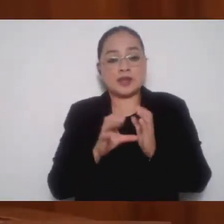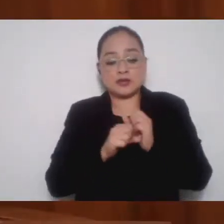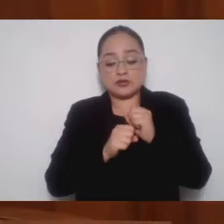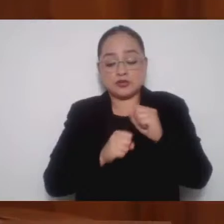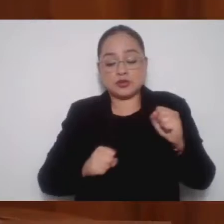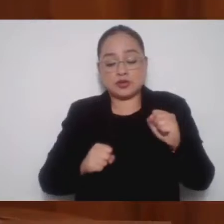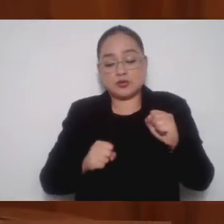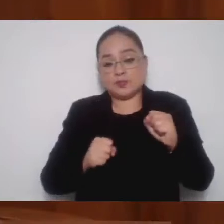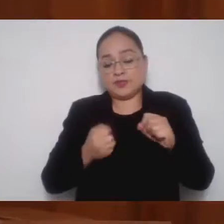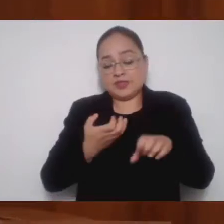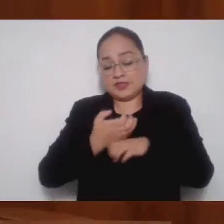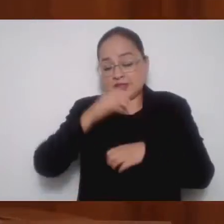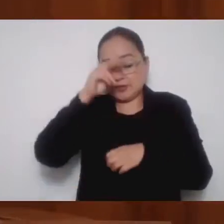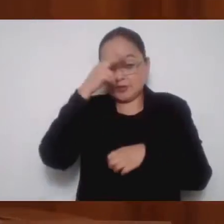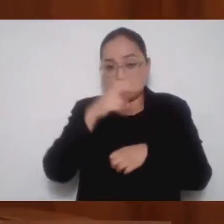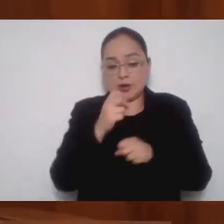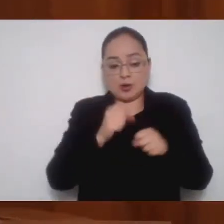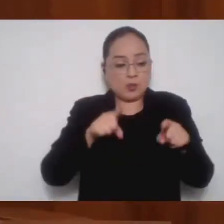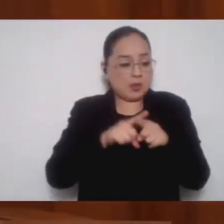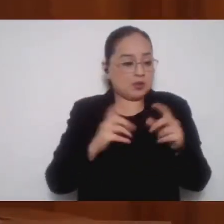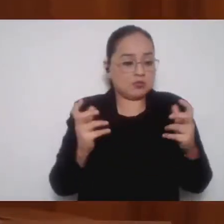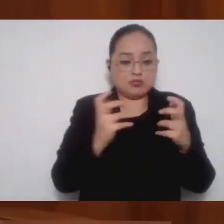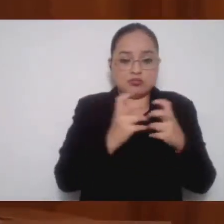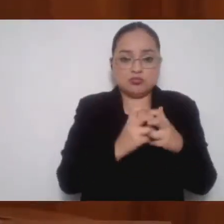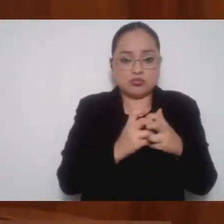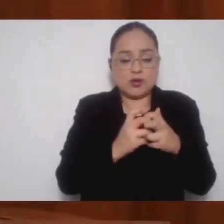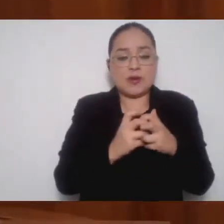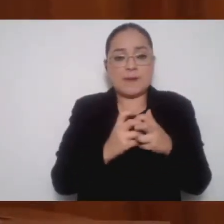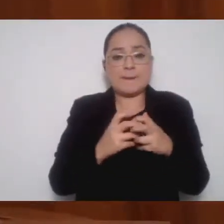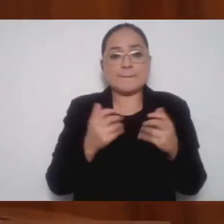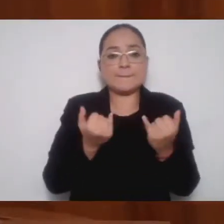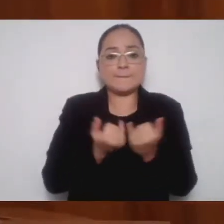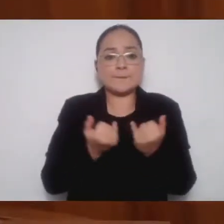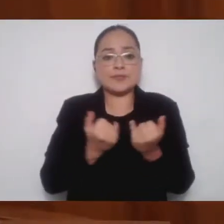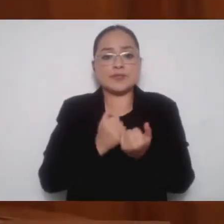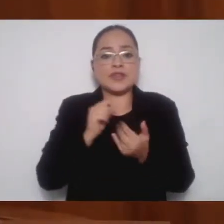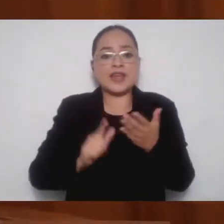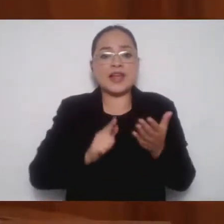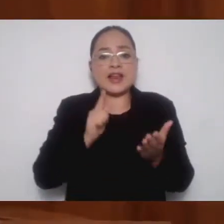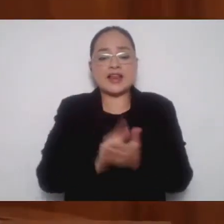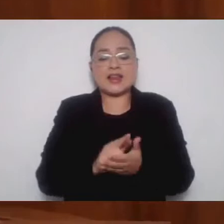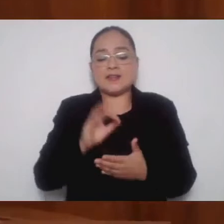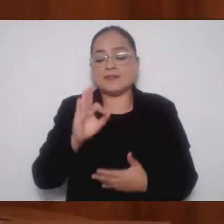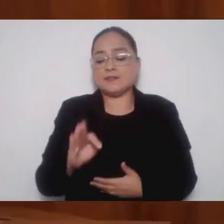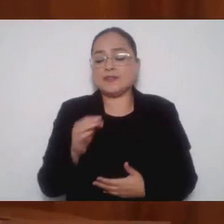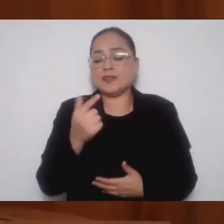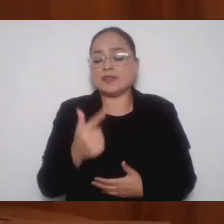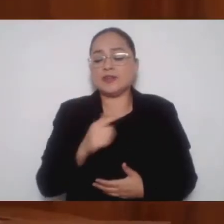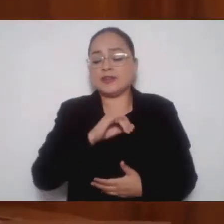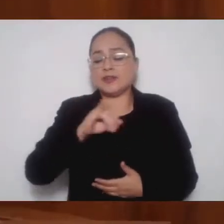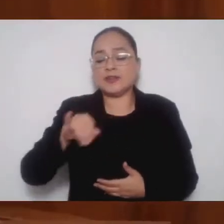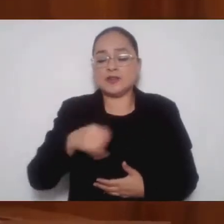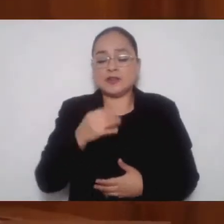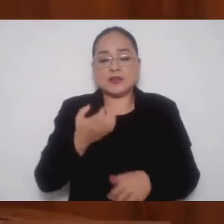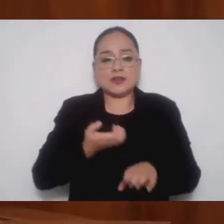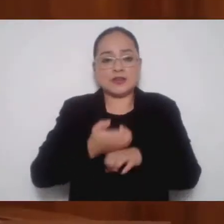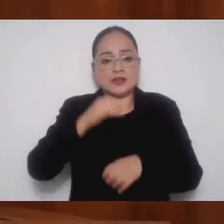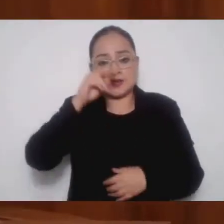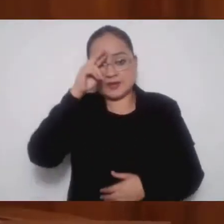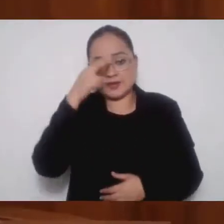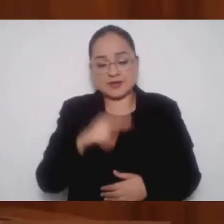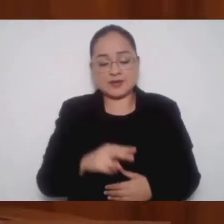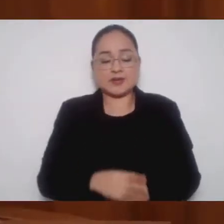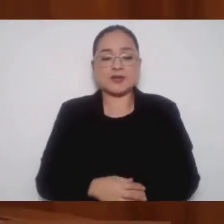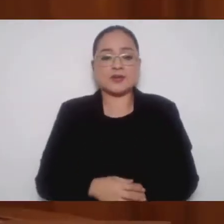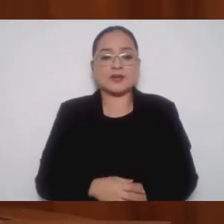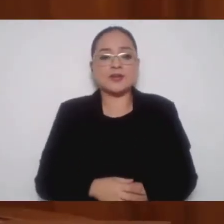Constitución Política del Estado Libre y Soberano de México y en la Ley de la Fiscalía General de Justicia del